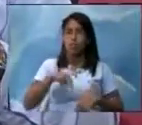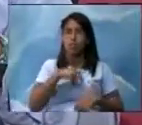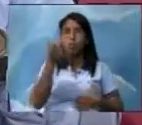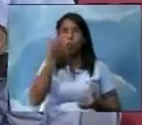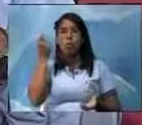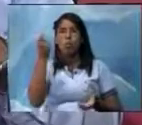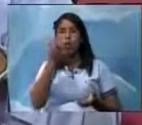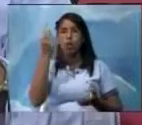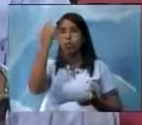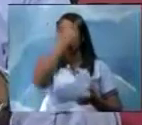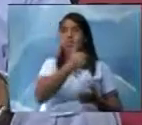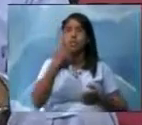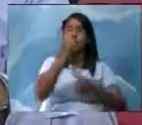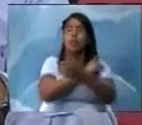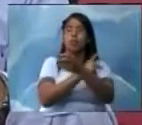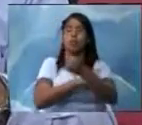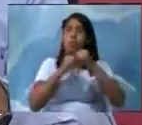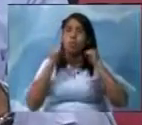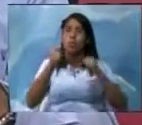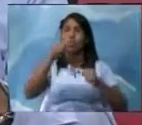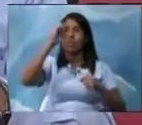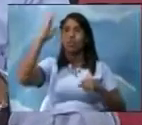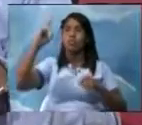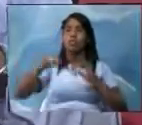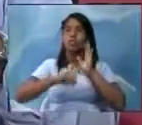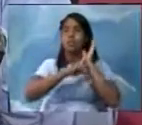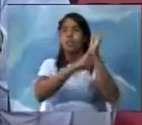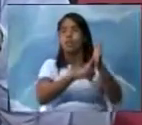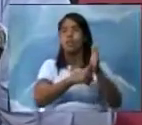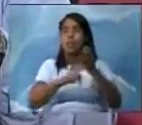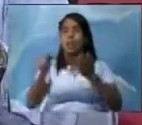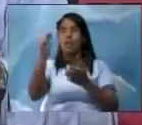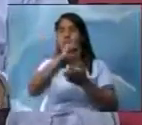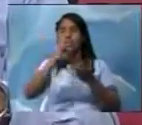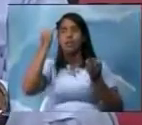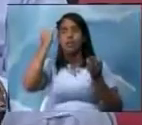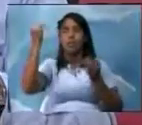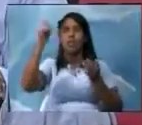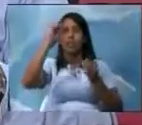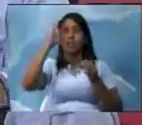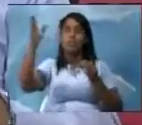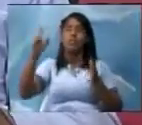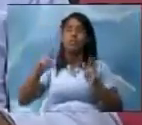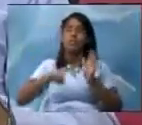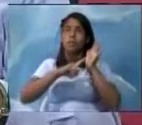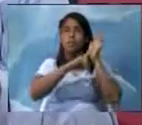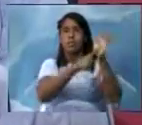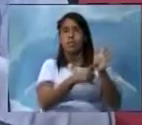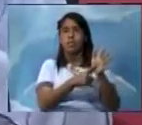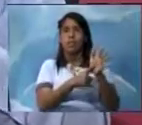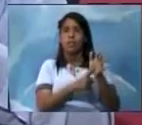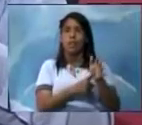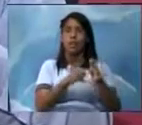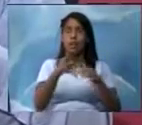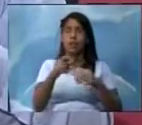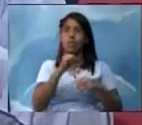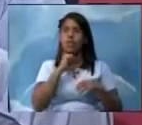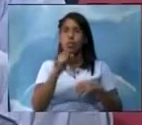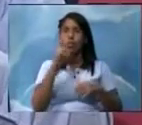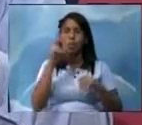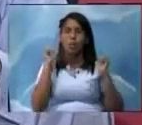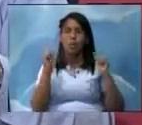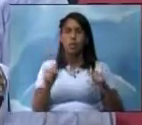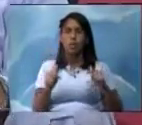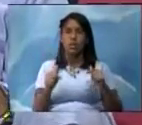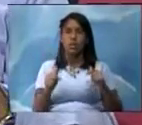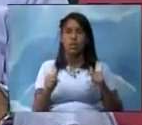rostro y el poder de Dios se manifiesta la sabiduría de Dios se manifiesta Esto es lo que vemos acá en